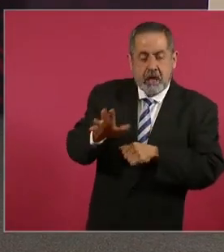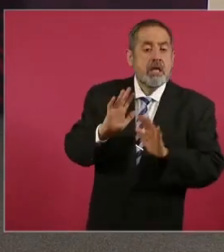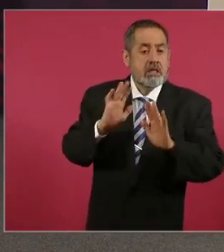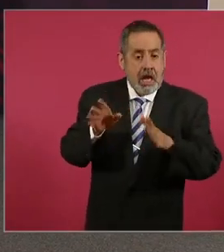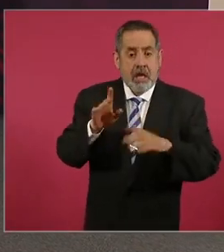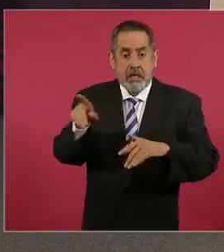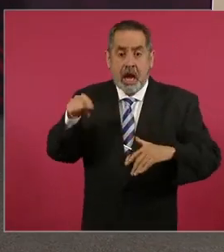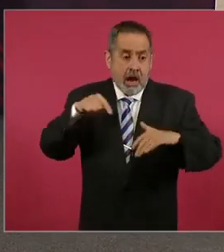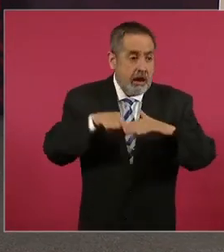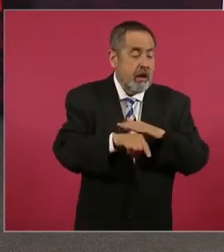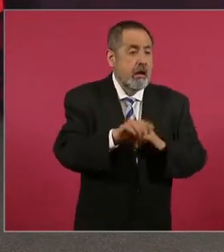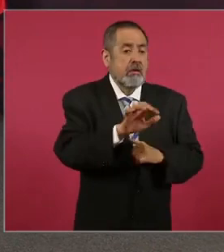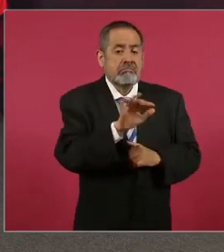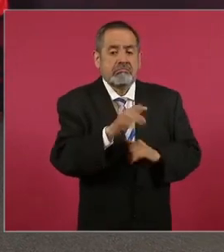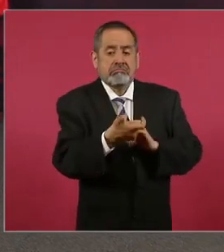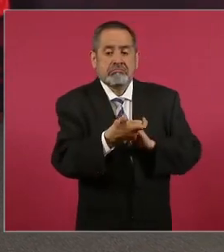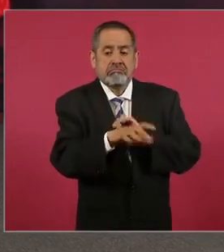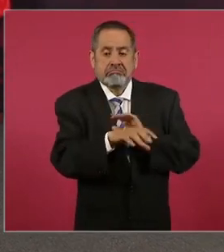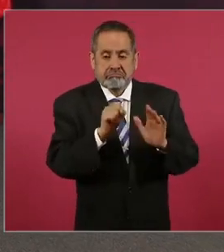cobrando